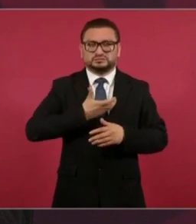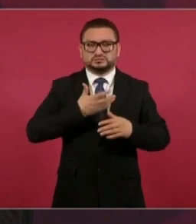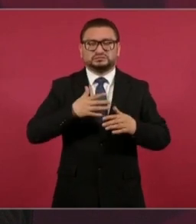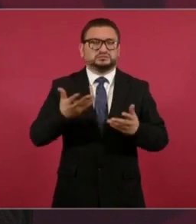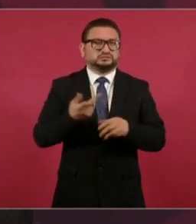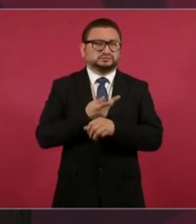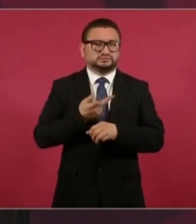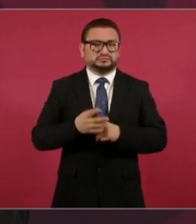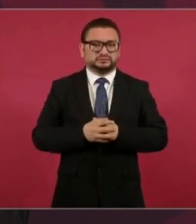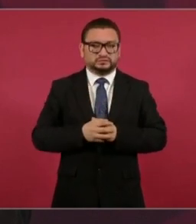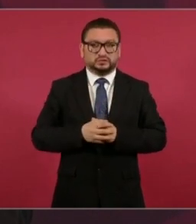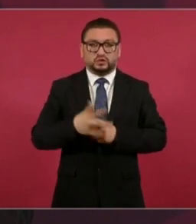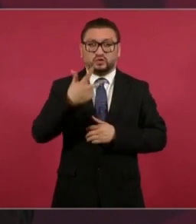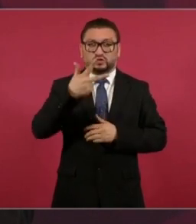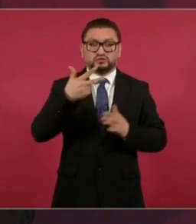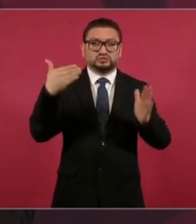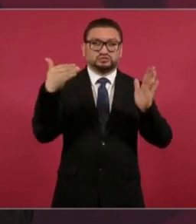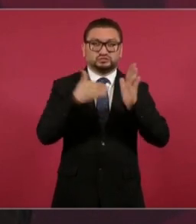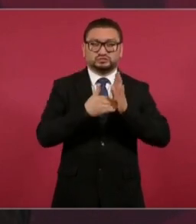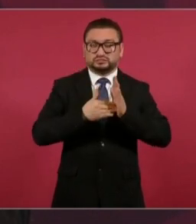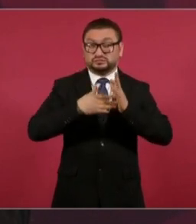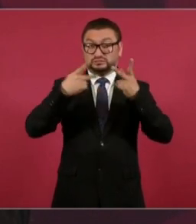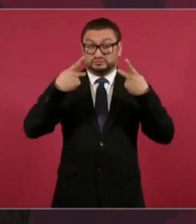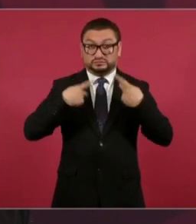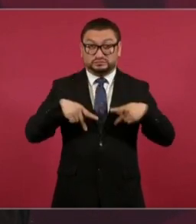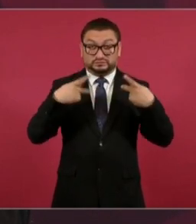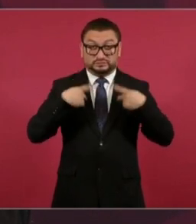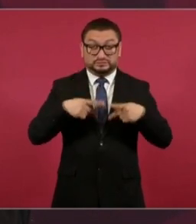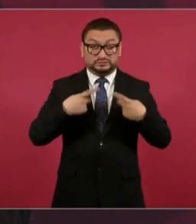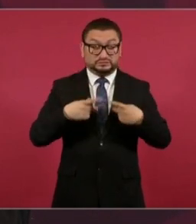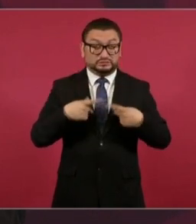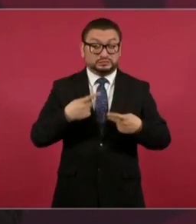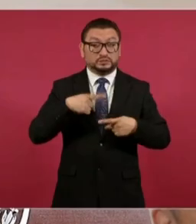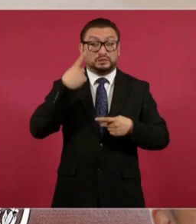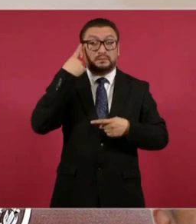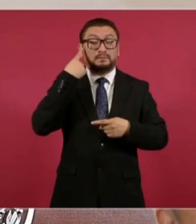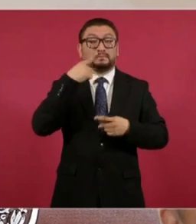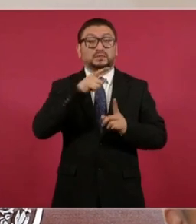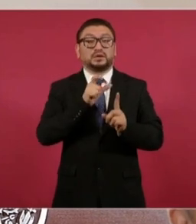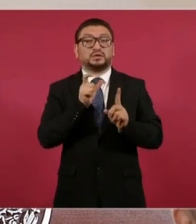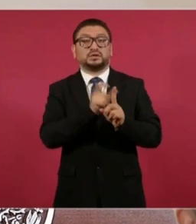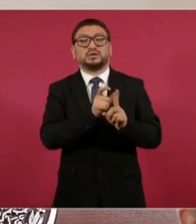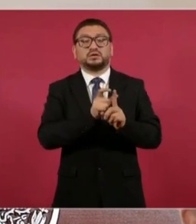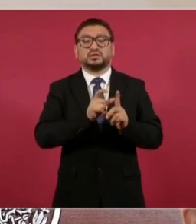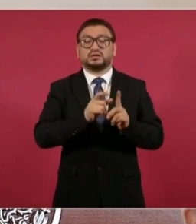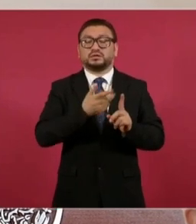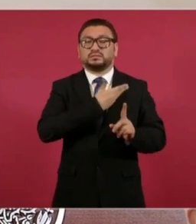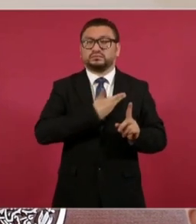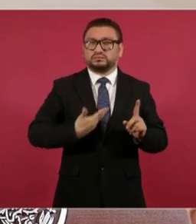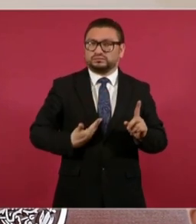presidencial 8000 elementos para cuidar al